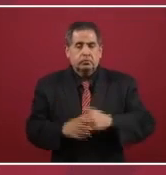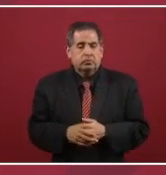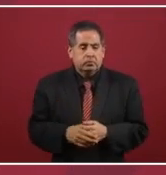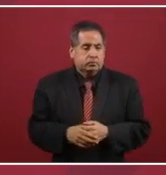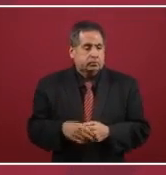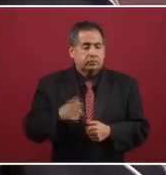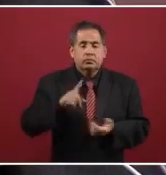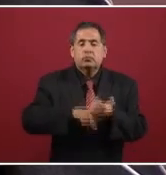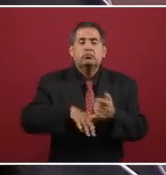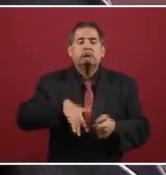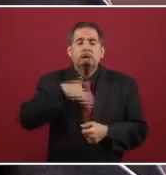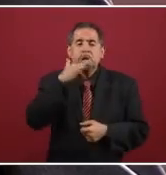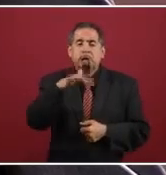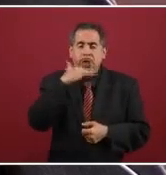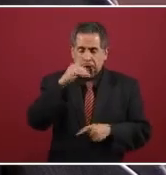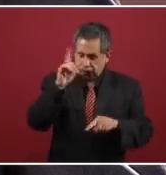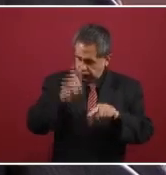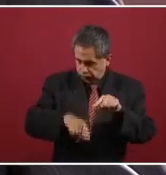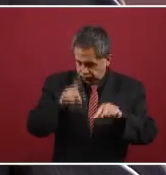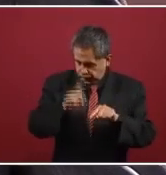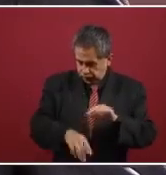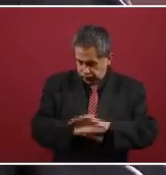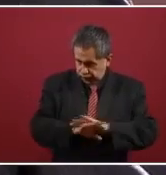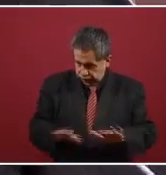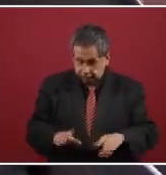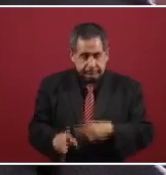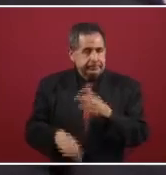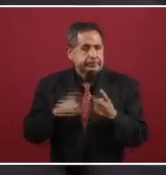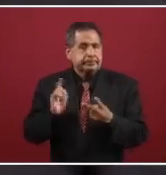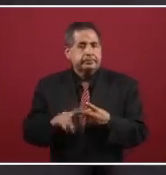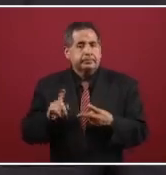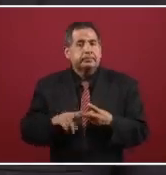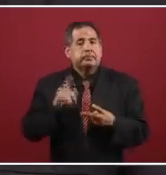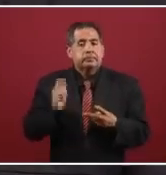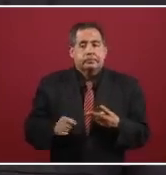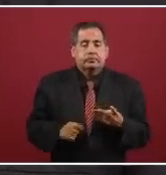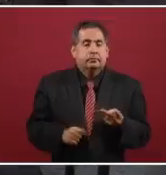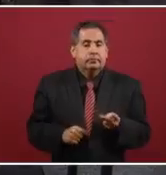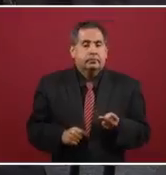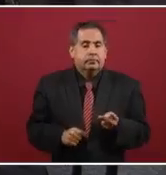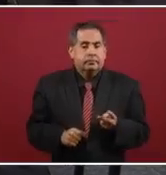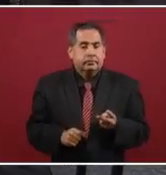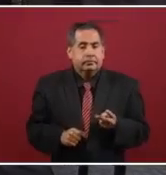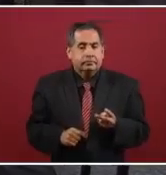la corrupción y al mismo tiempo